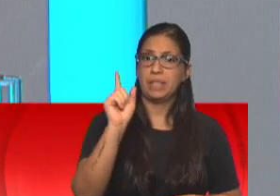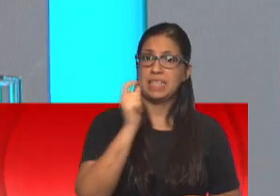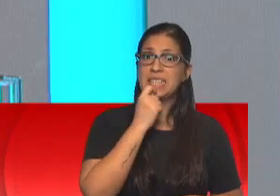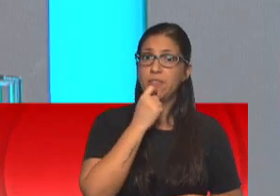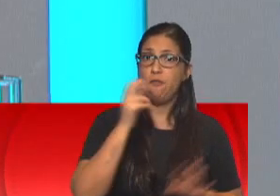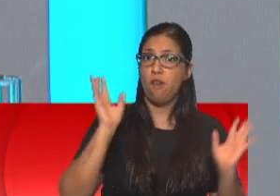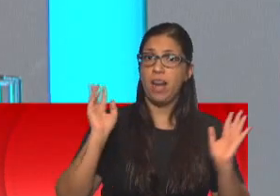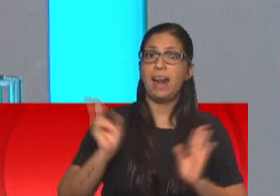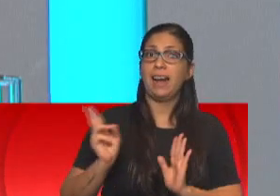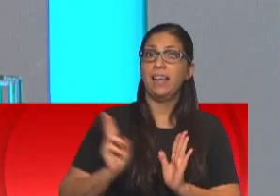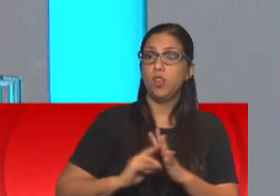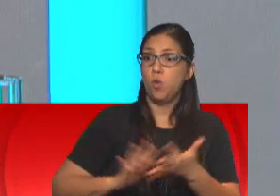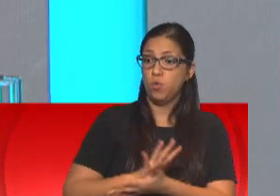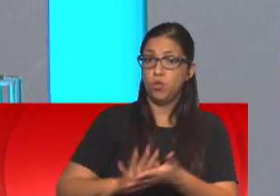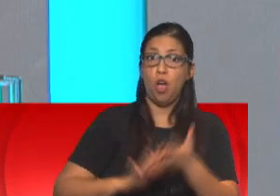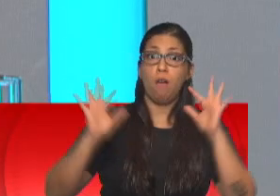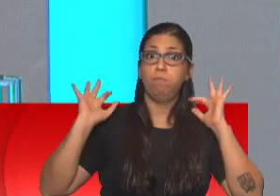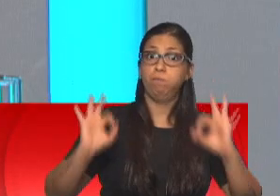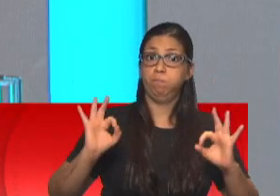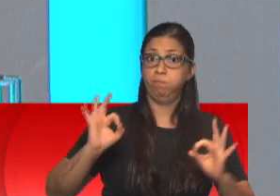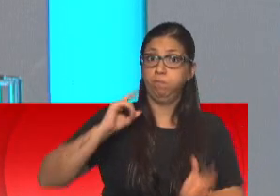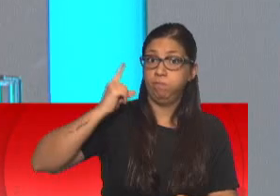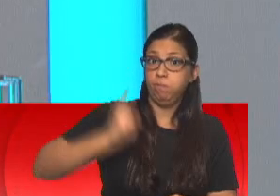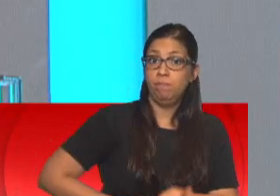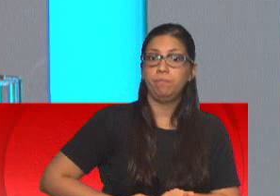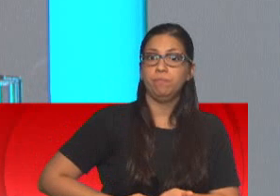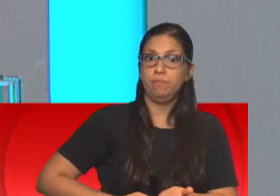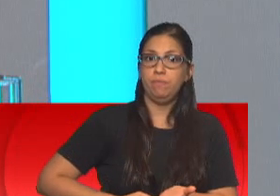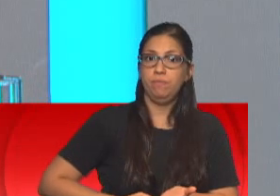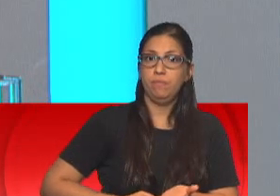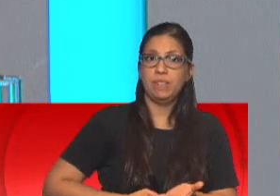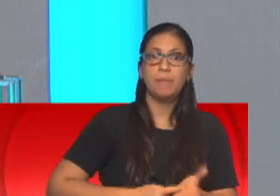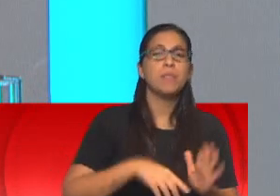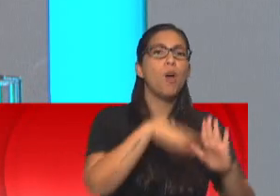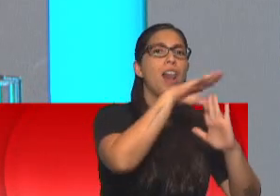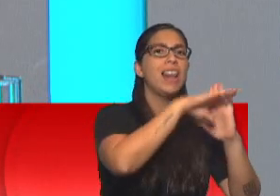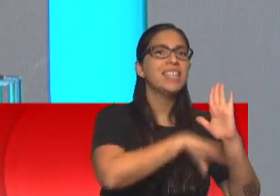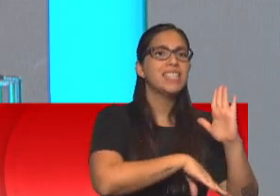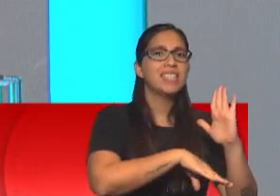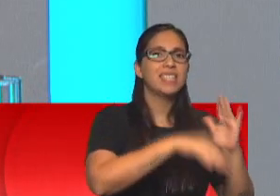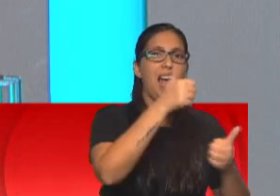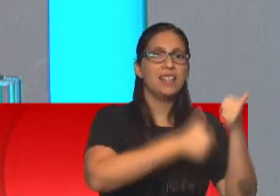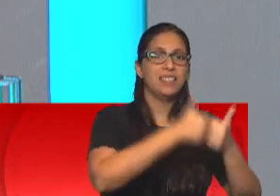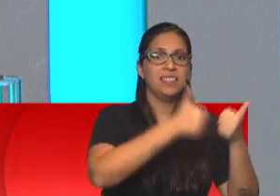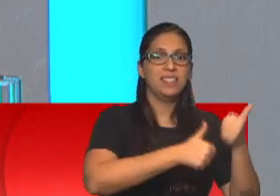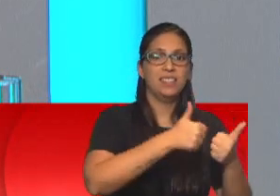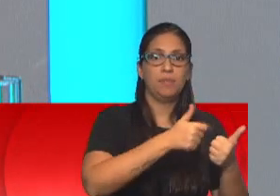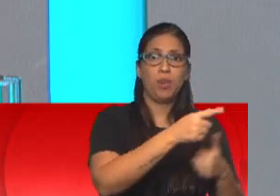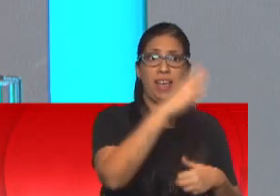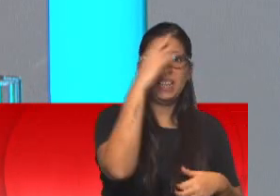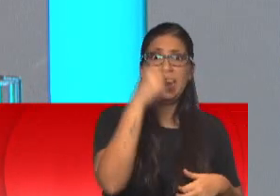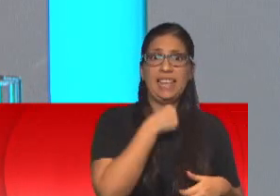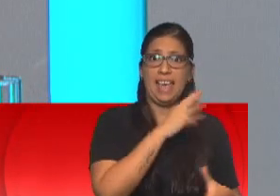resolución es posterior a que se presenten las listas, porque Cristina Fernández de Kirchner ahora tiene intenciones